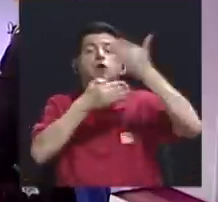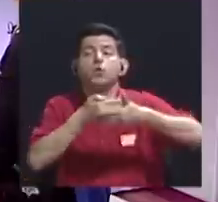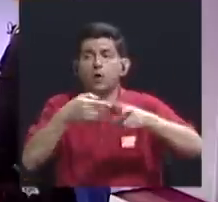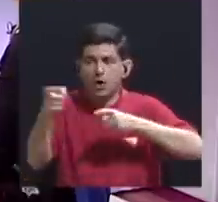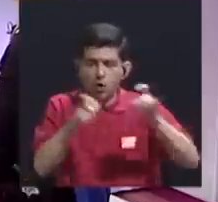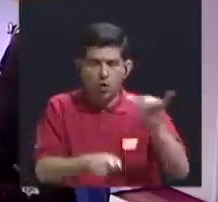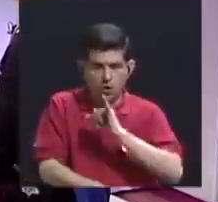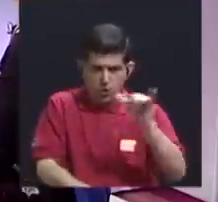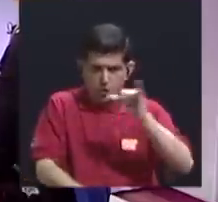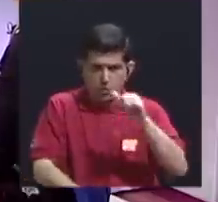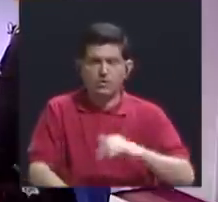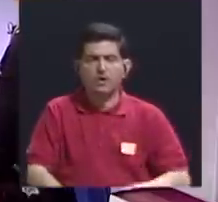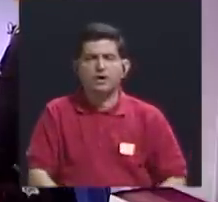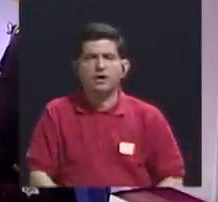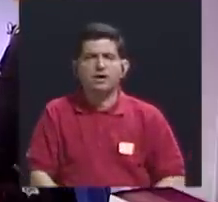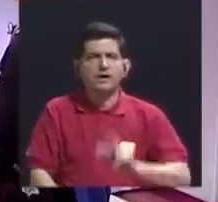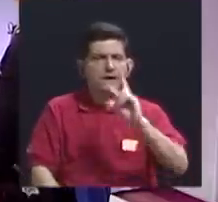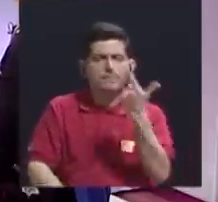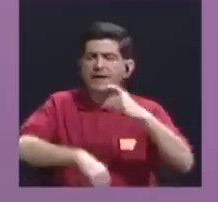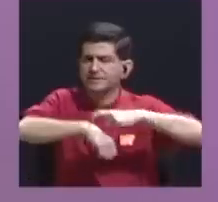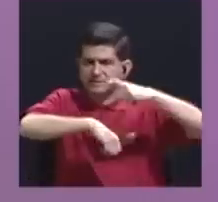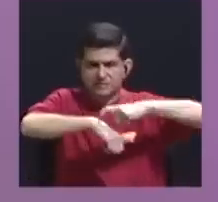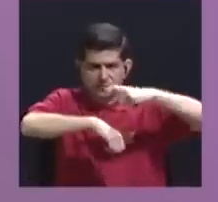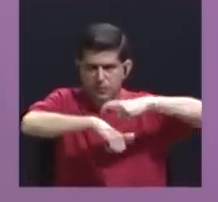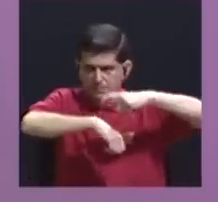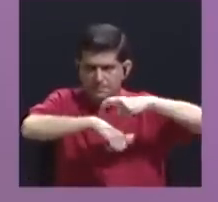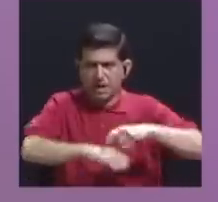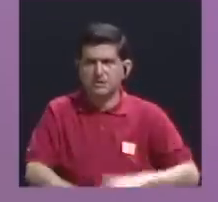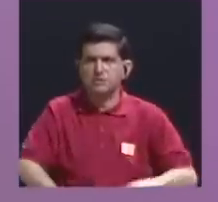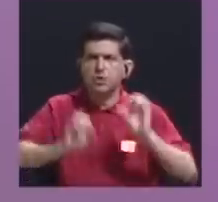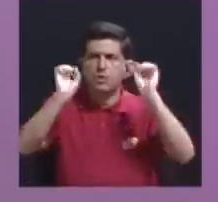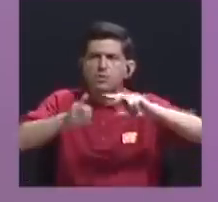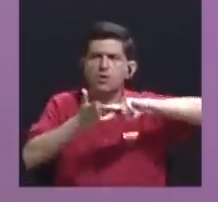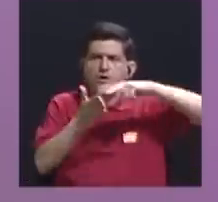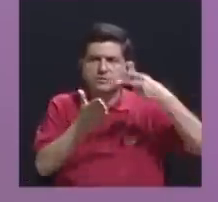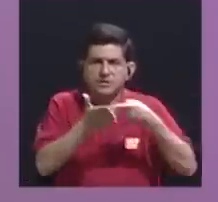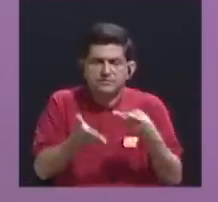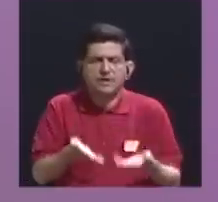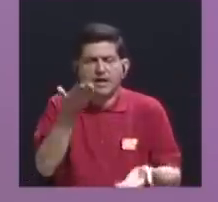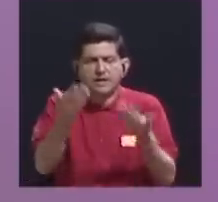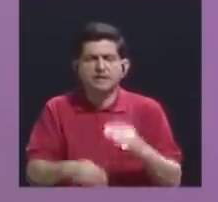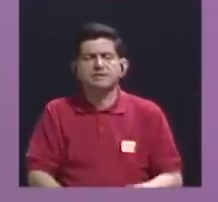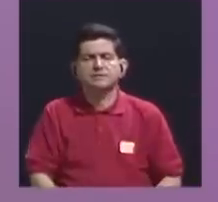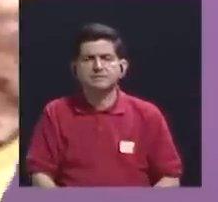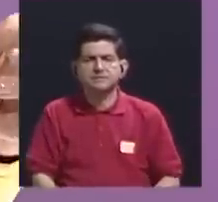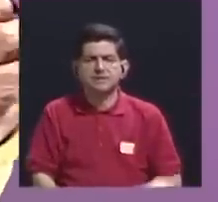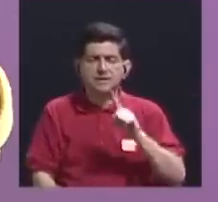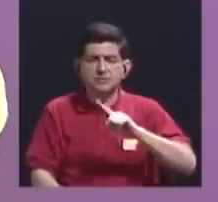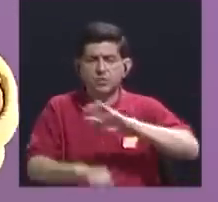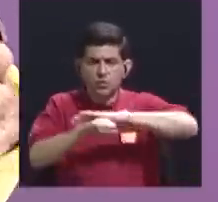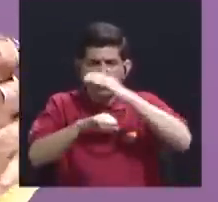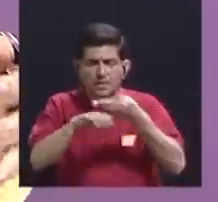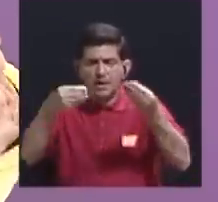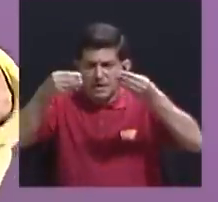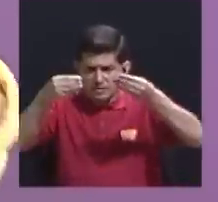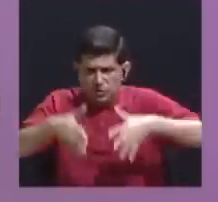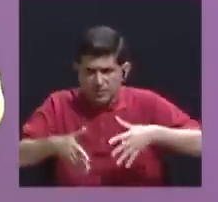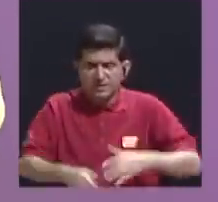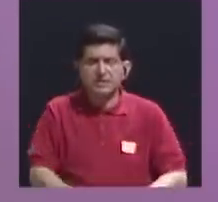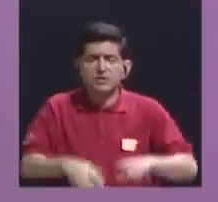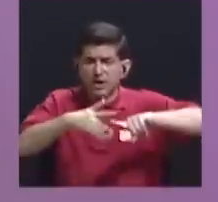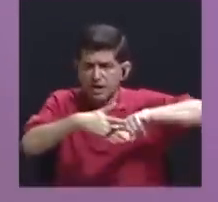regula también en un tercer momento lo que pueden ser pérdidas para embarazos